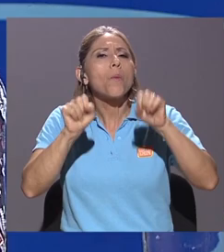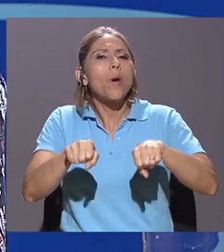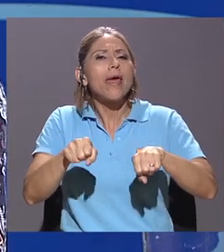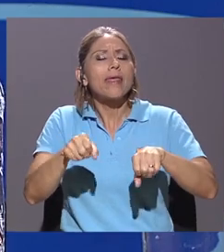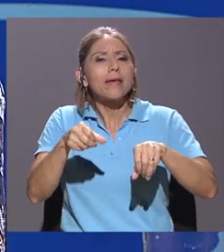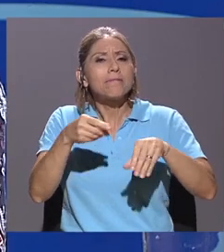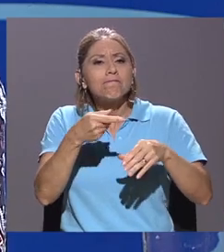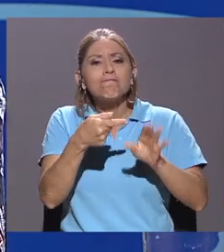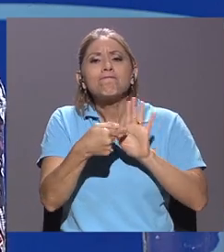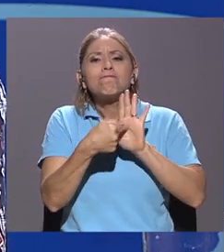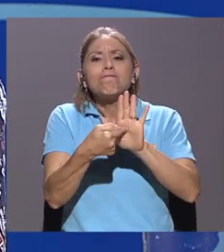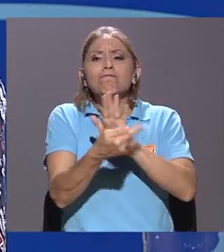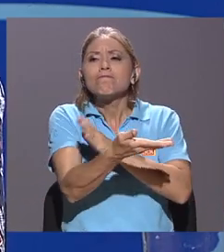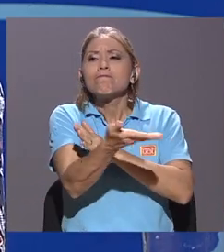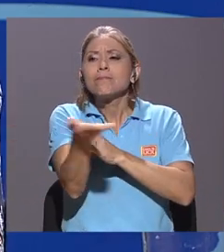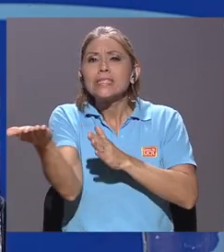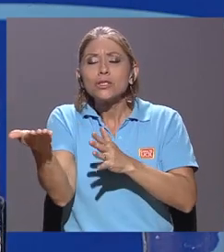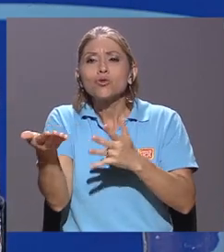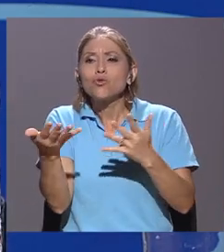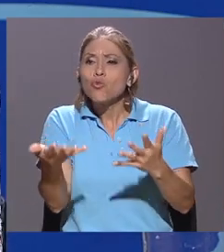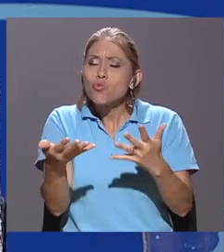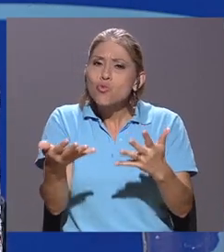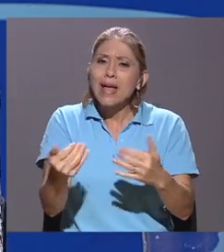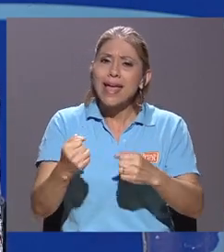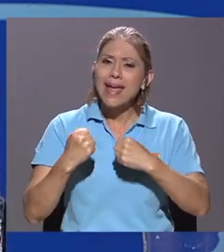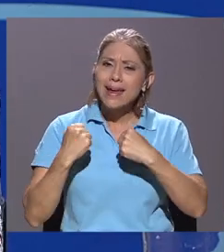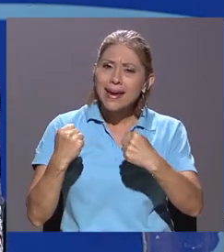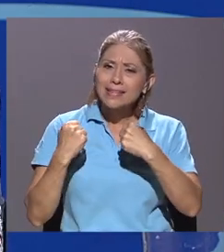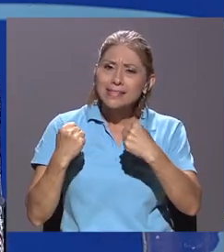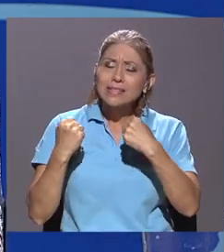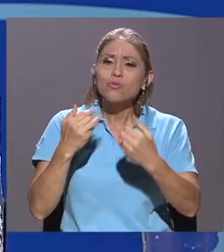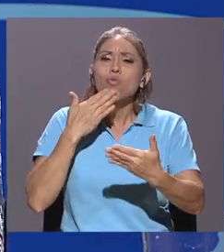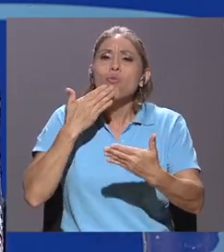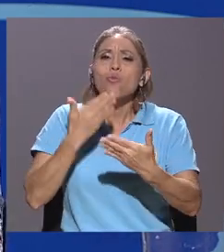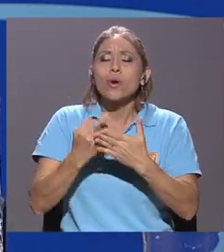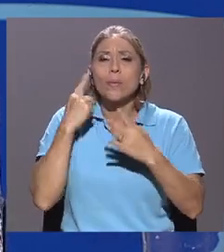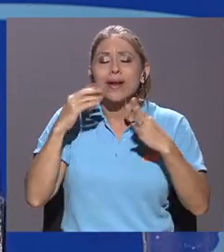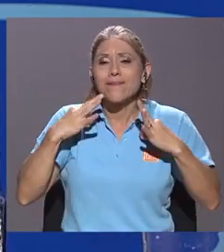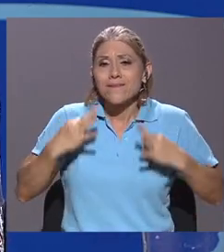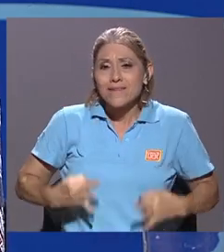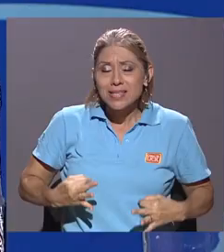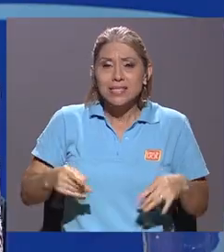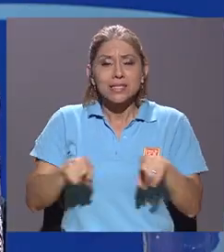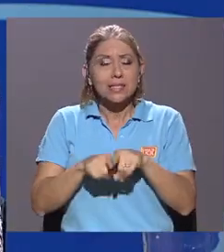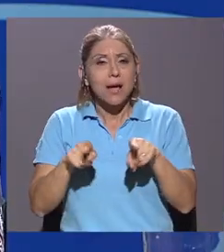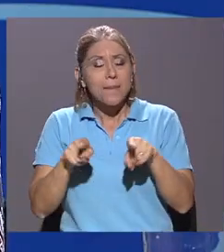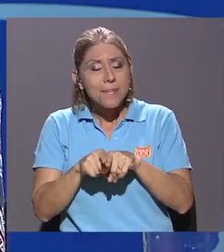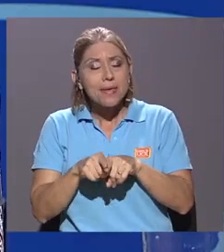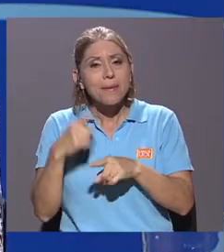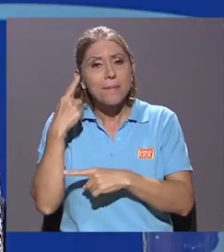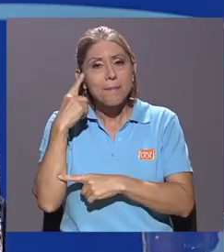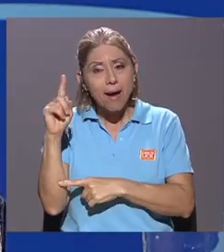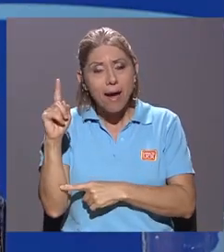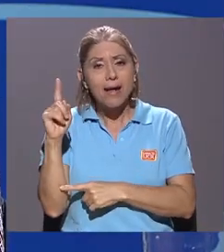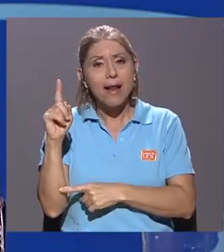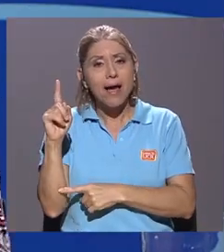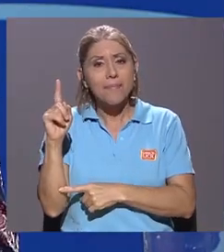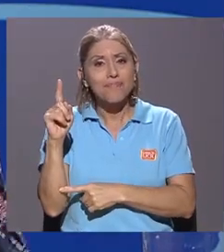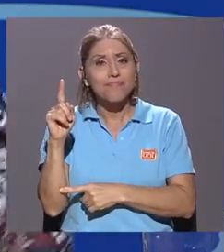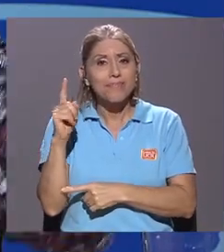el ejercicio y lo que eso trae de bueno no sólo para la parte física sino para la parte de